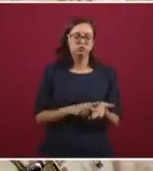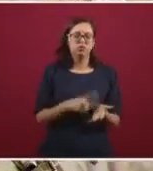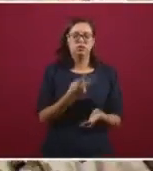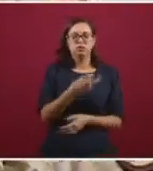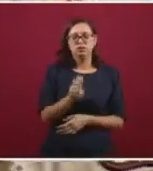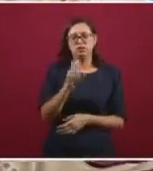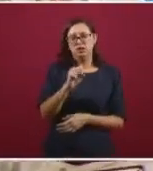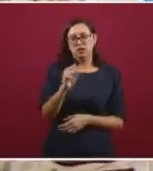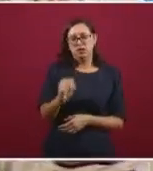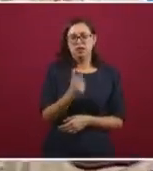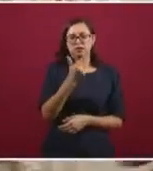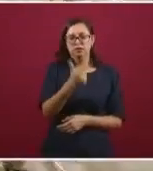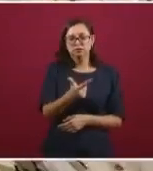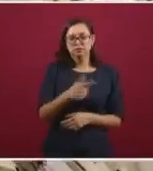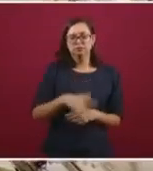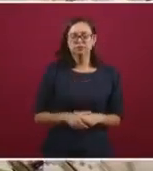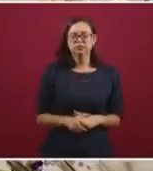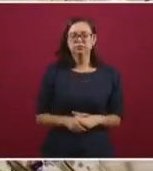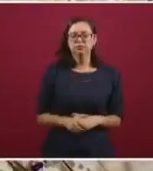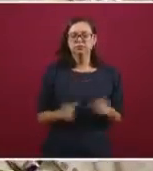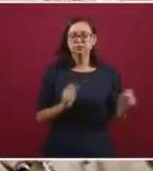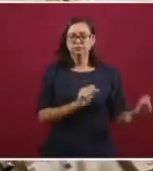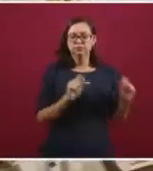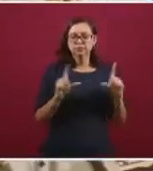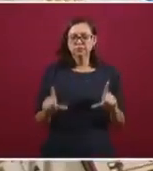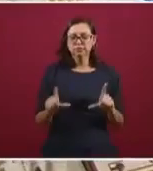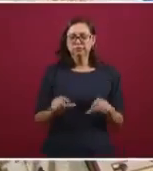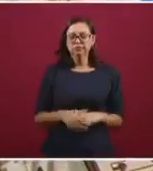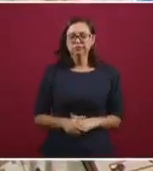2.267 armas. La que sigue, por favor.